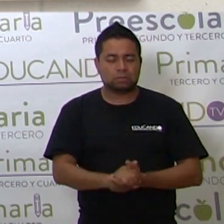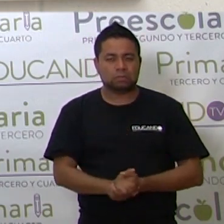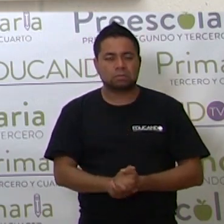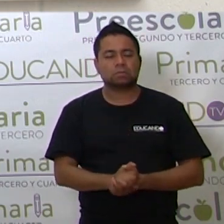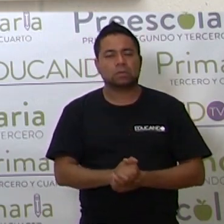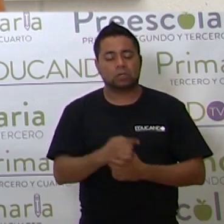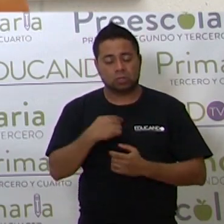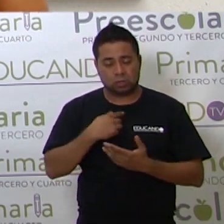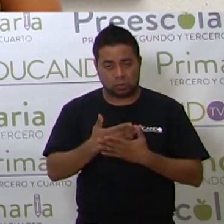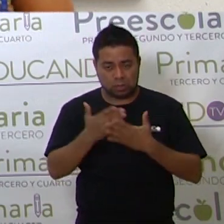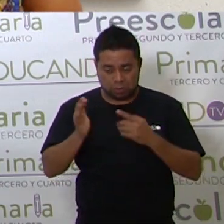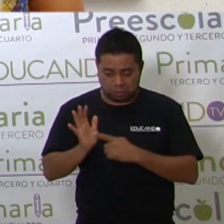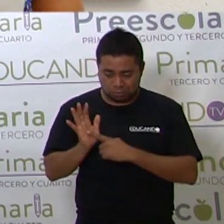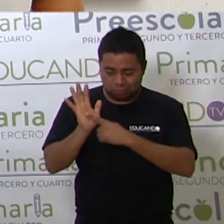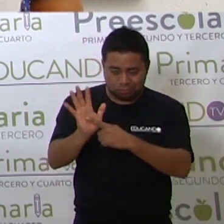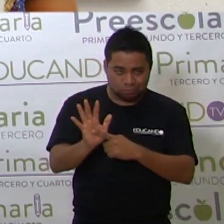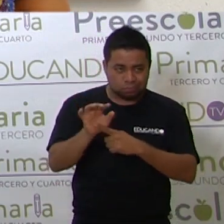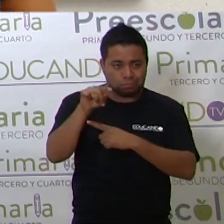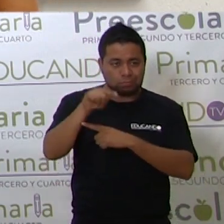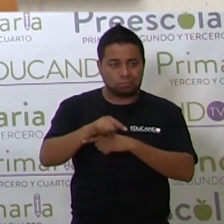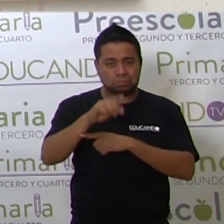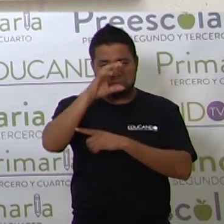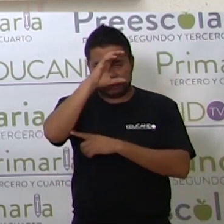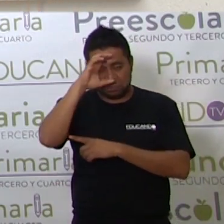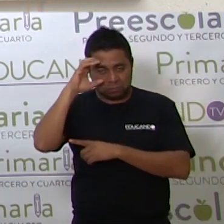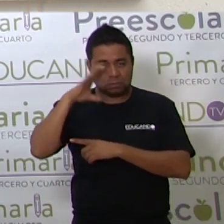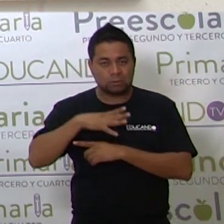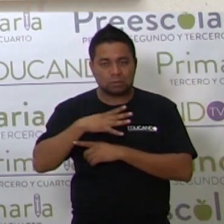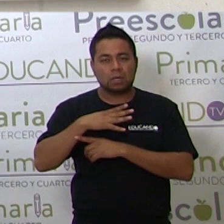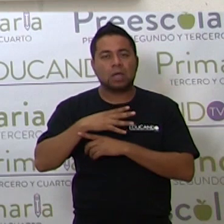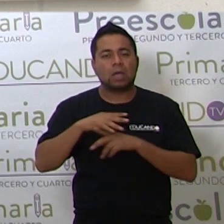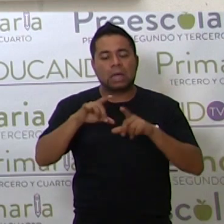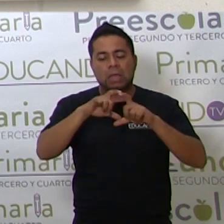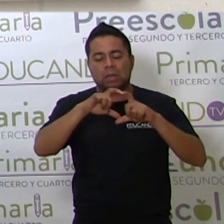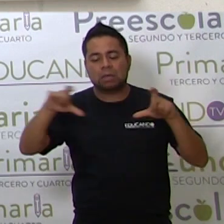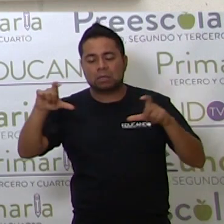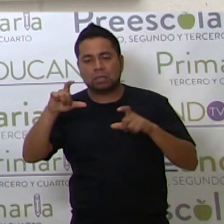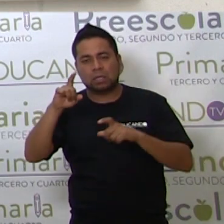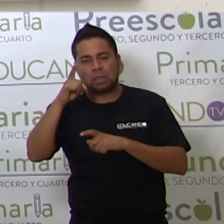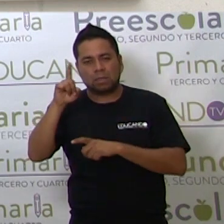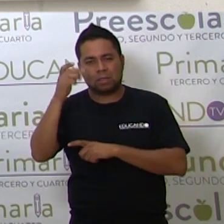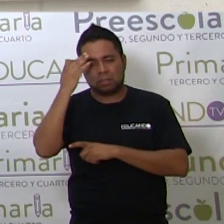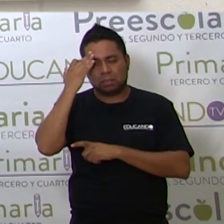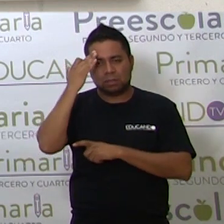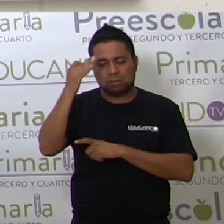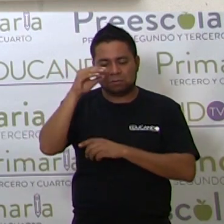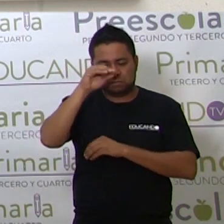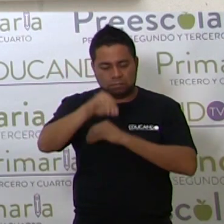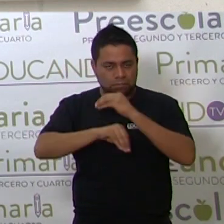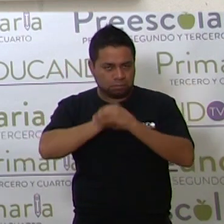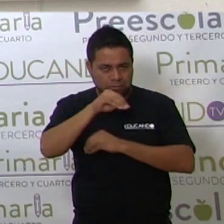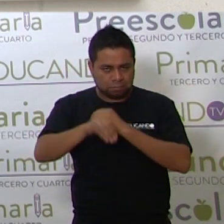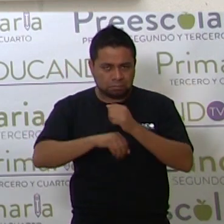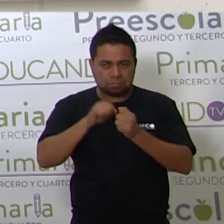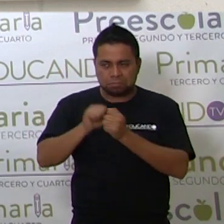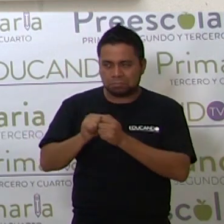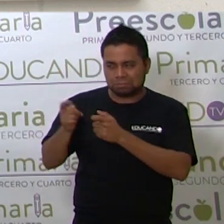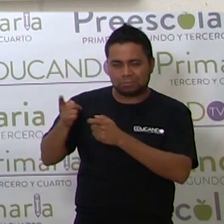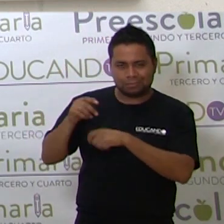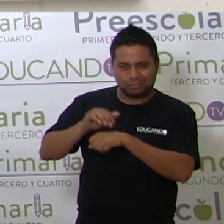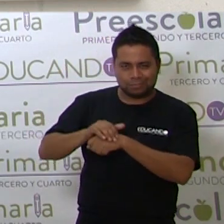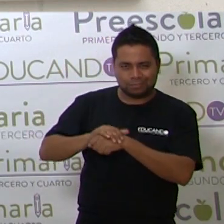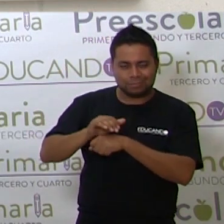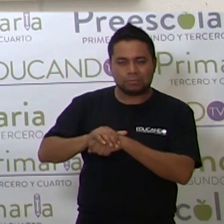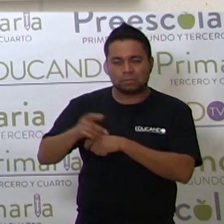voy a mostrar en la imagen una línea del tiempo que fuimos diseñando por la parte de producción para poder